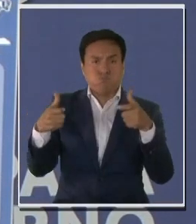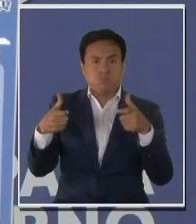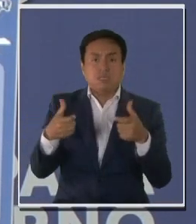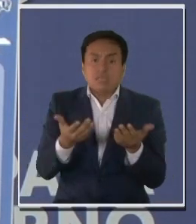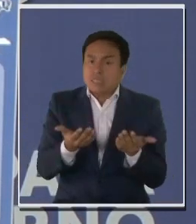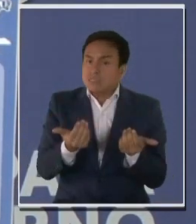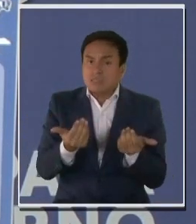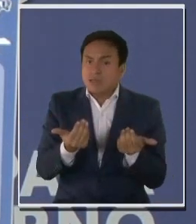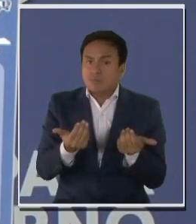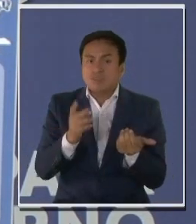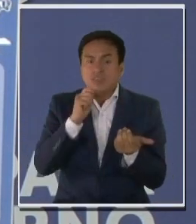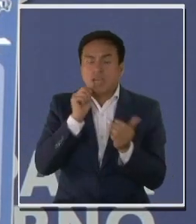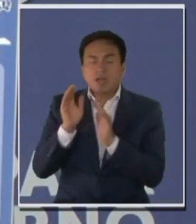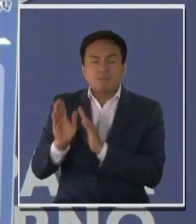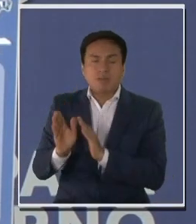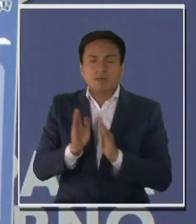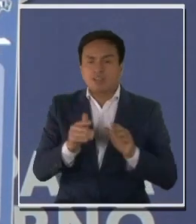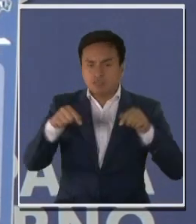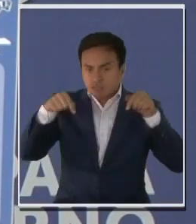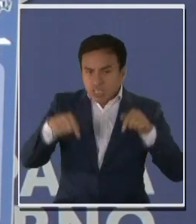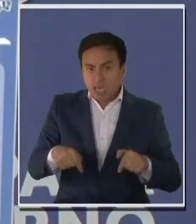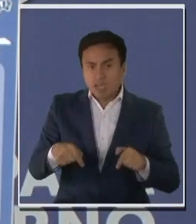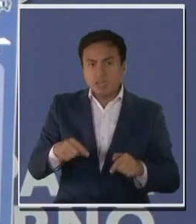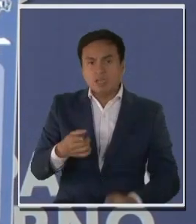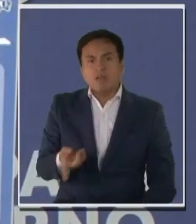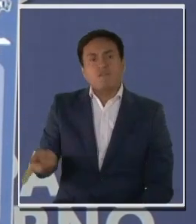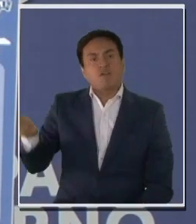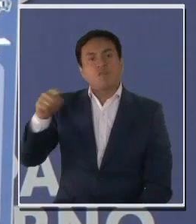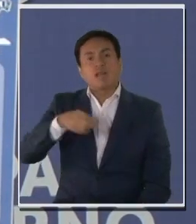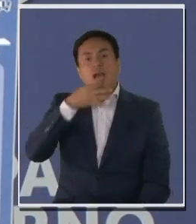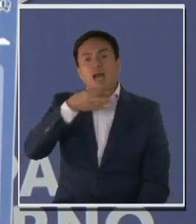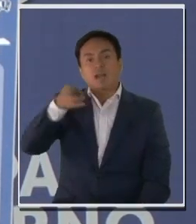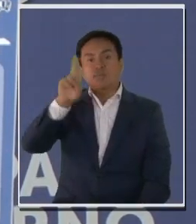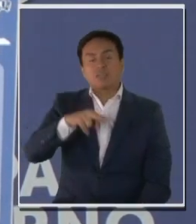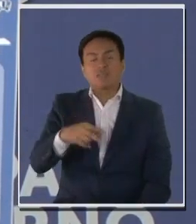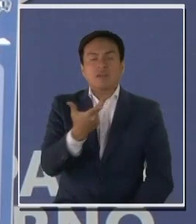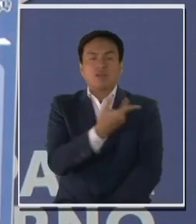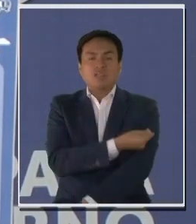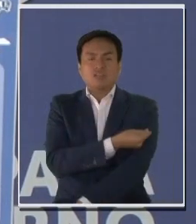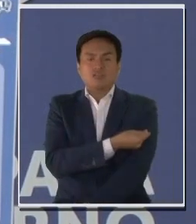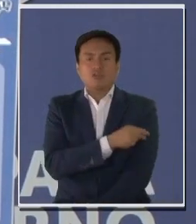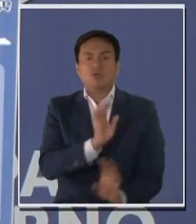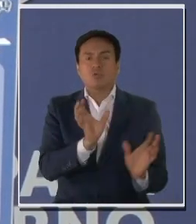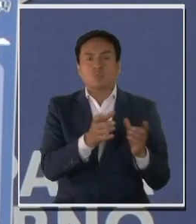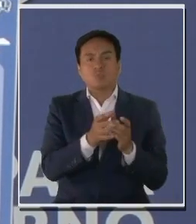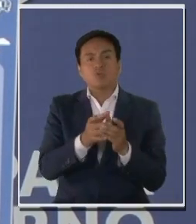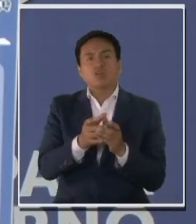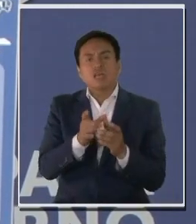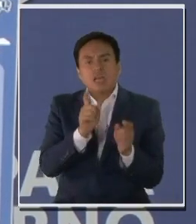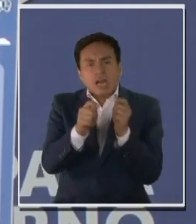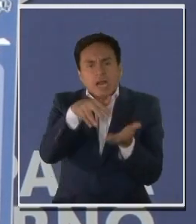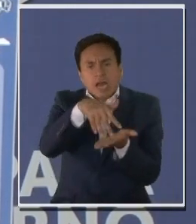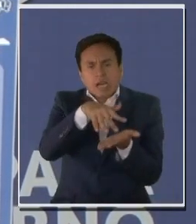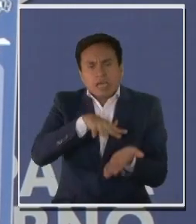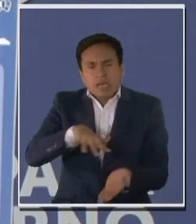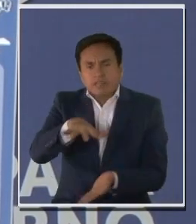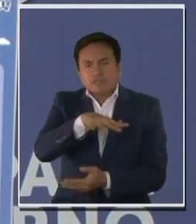necesitamos Entonces prepararnos desde ya y volver a insistir con la vacunación sobre todos los grupos de riesgo